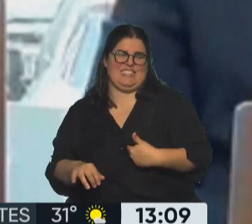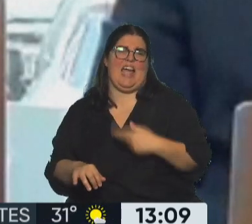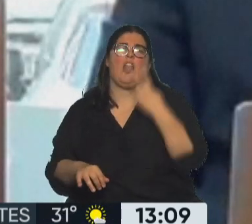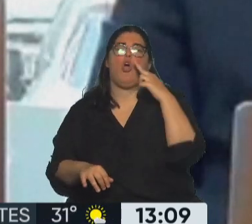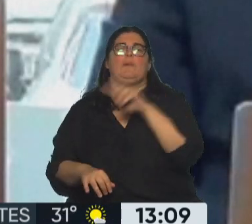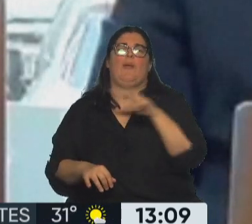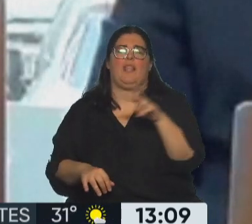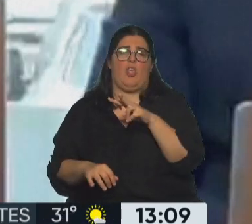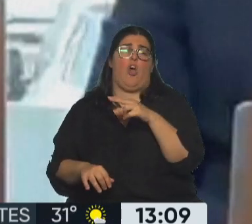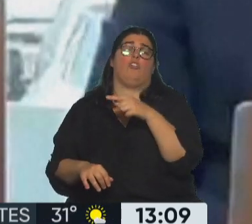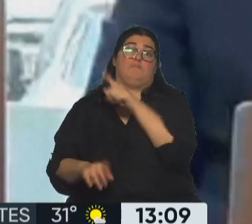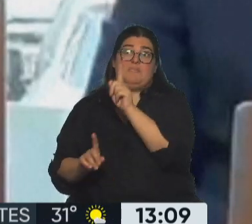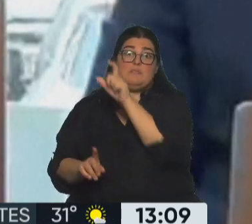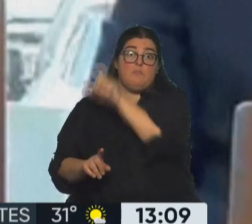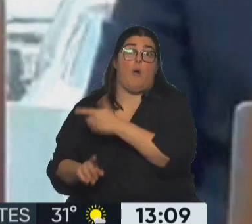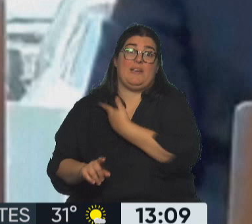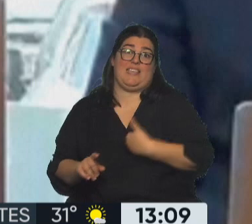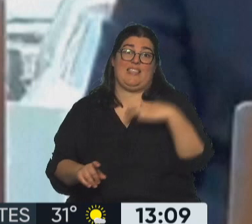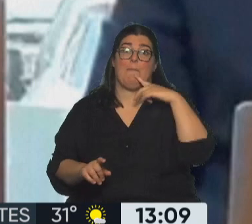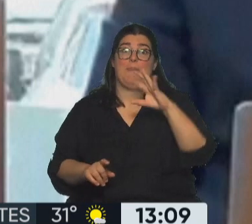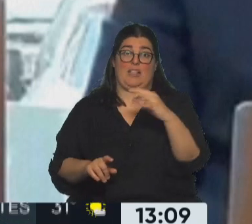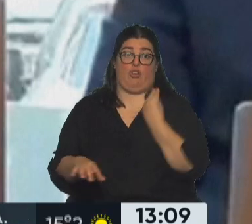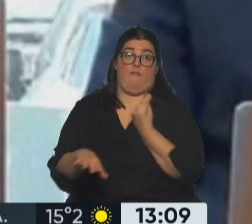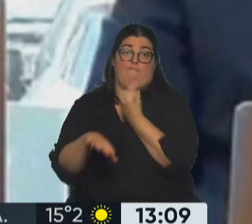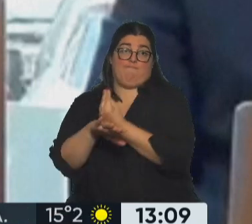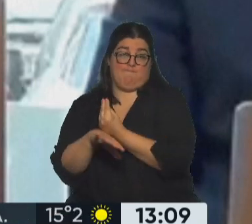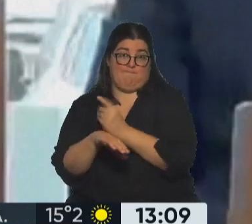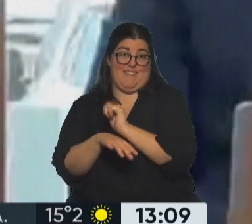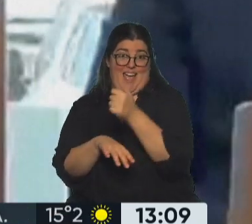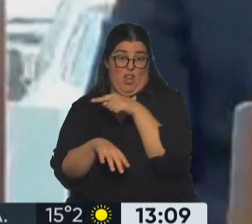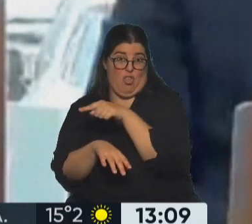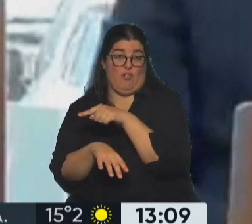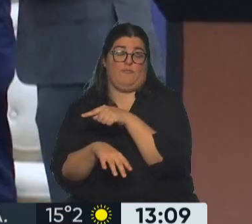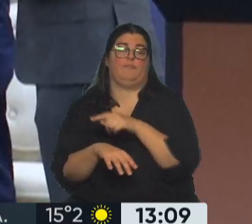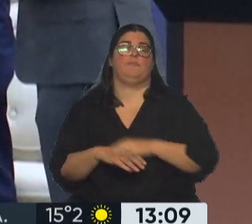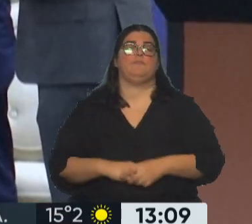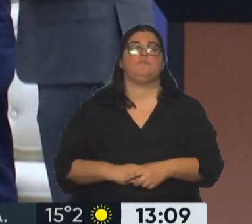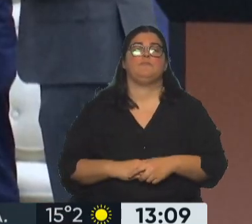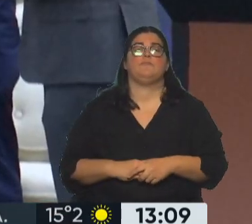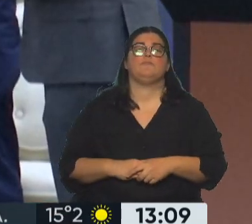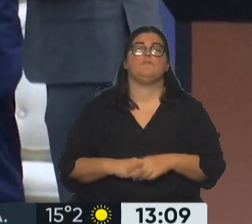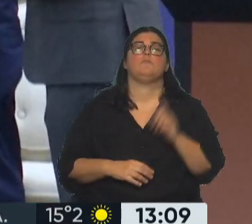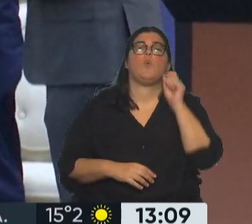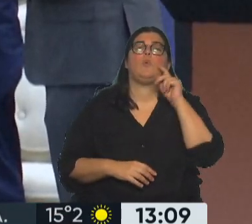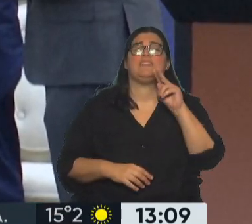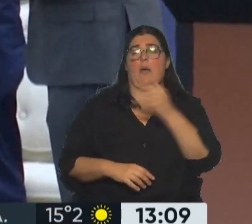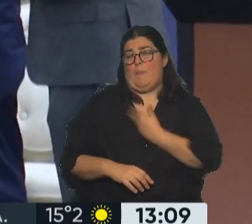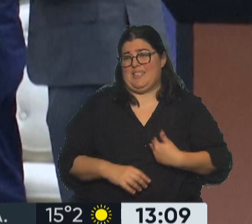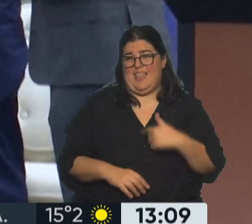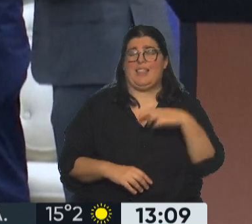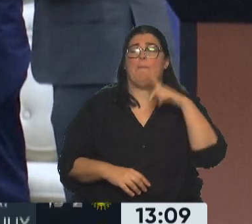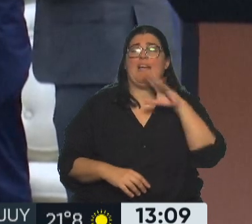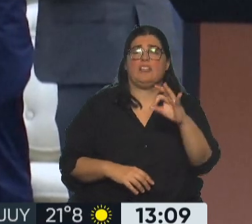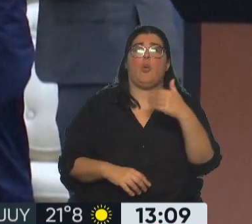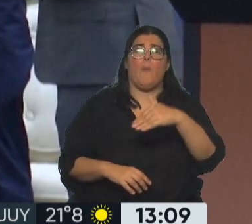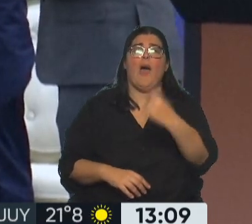electo nuestro actual presidente, el doctor Gustavo Petro Urrego. Gustavo Petro está cerca de cumplir un año